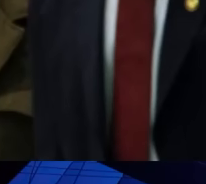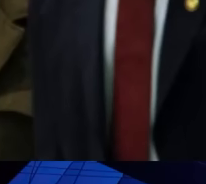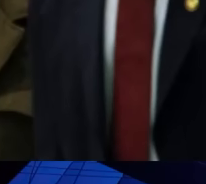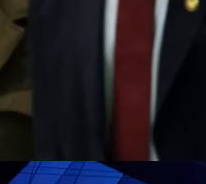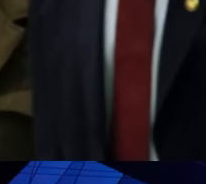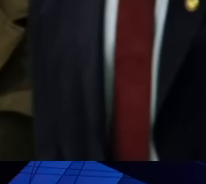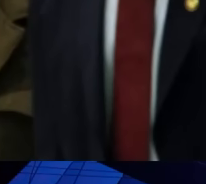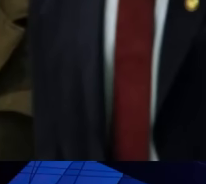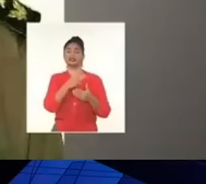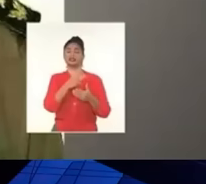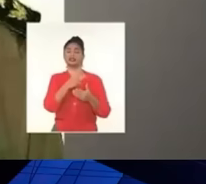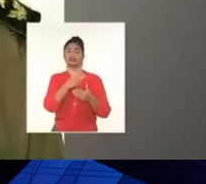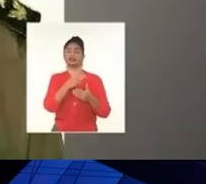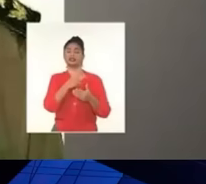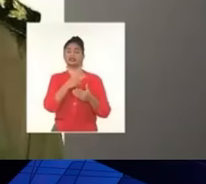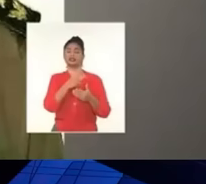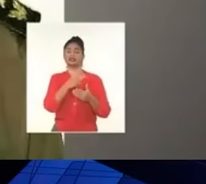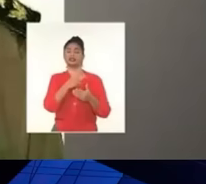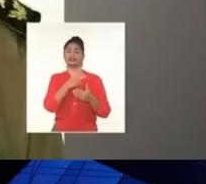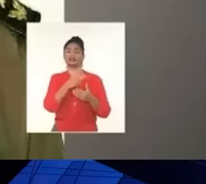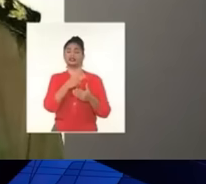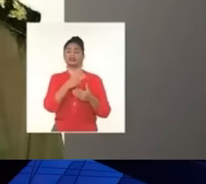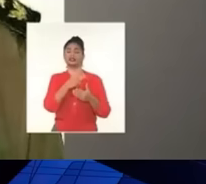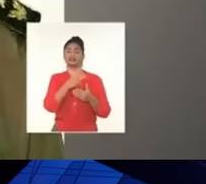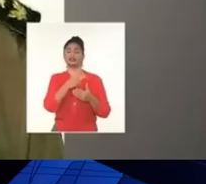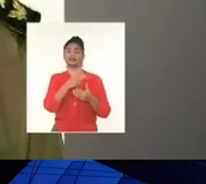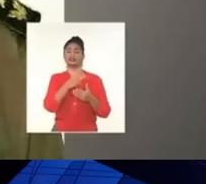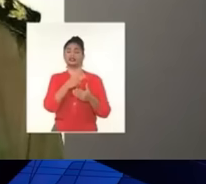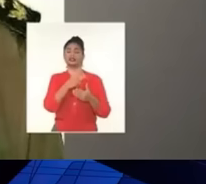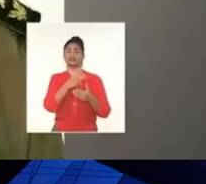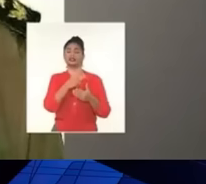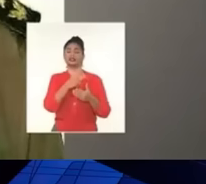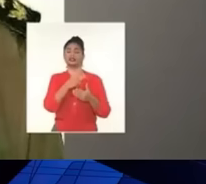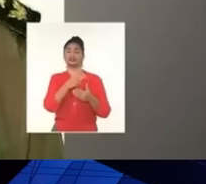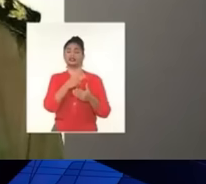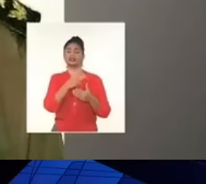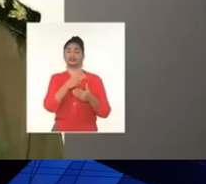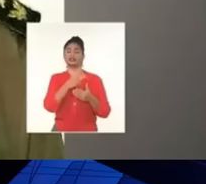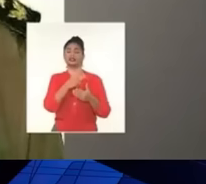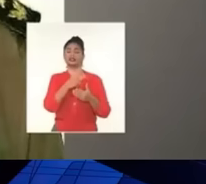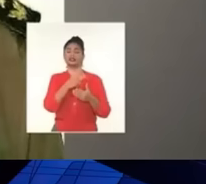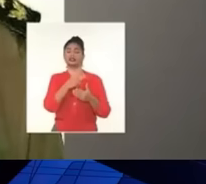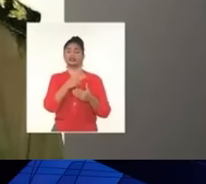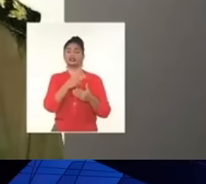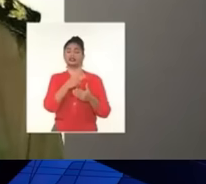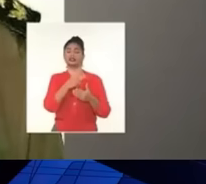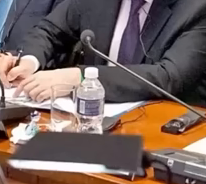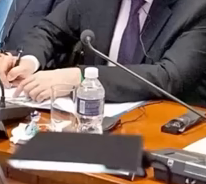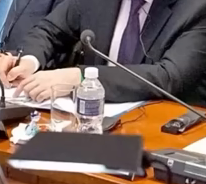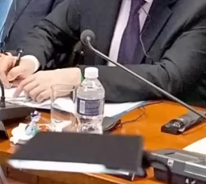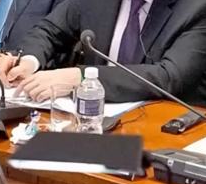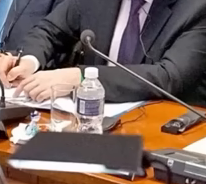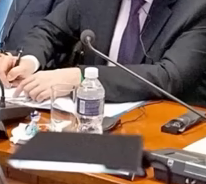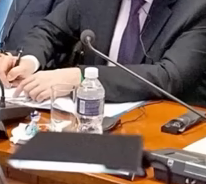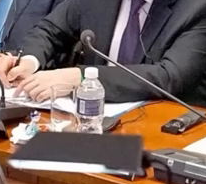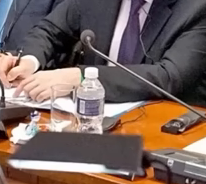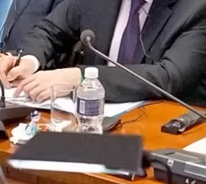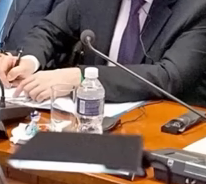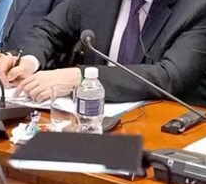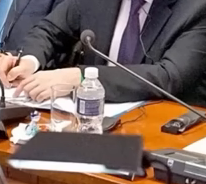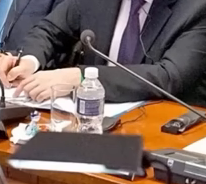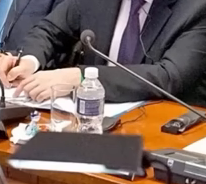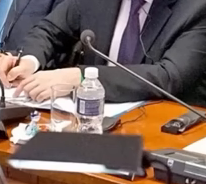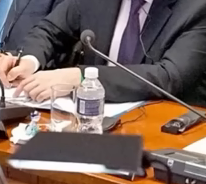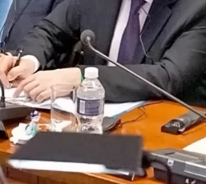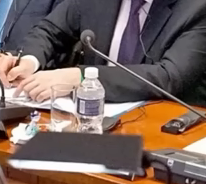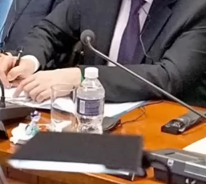no acepta un mandato o órdenes de gente joven que no fueron a combatir con Raúl, con todos estos